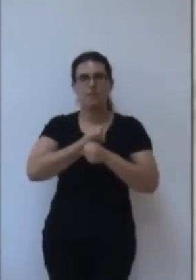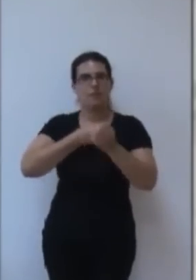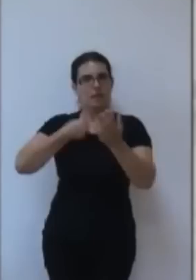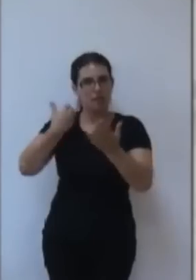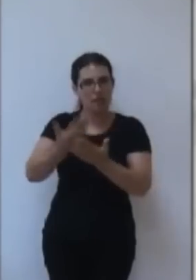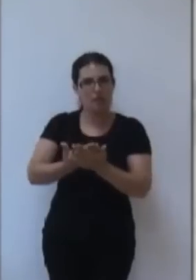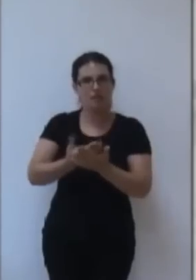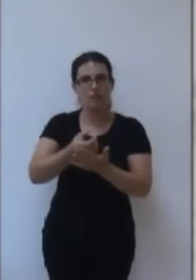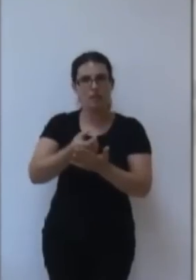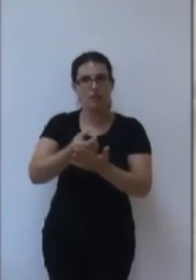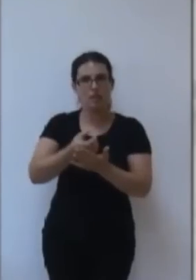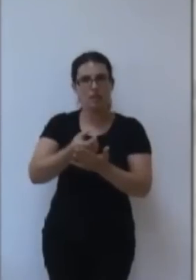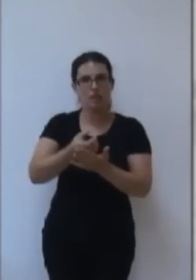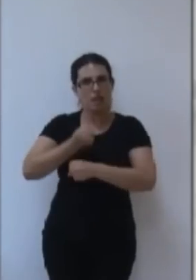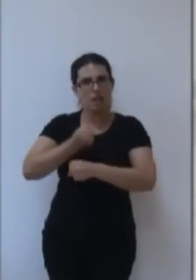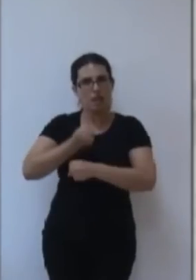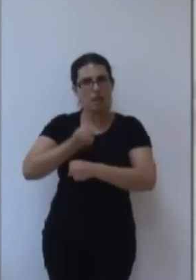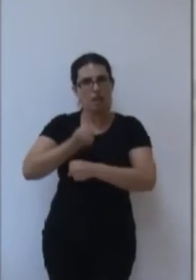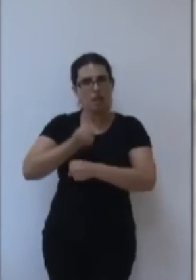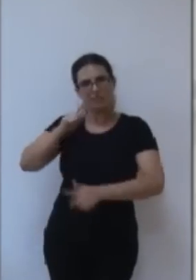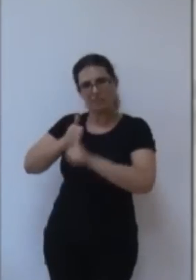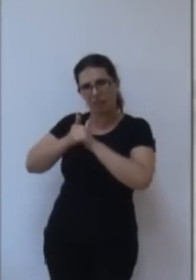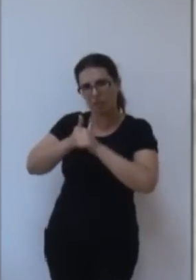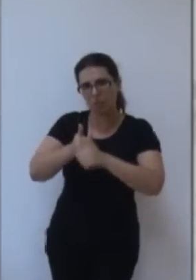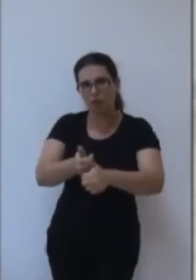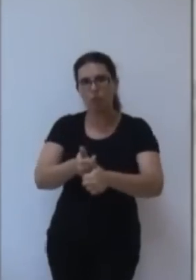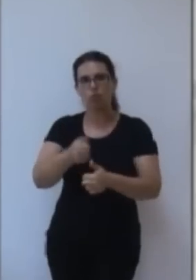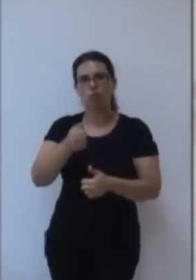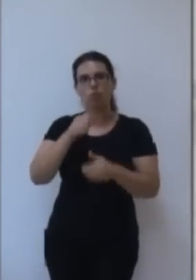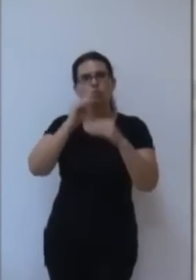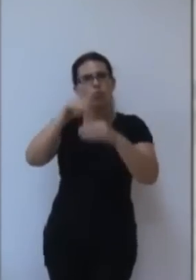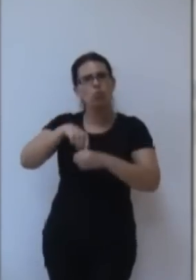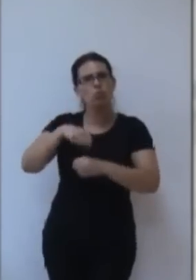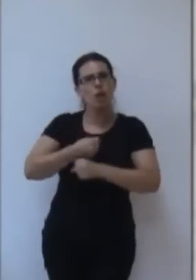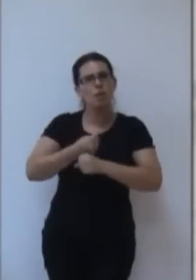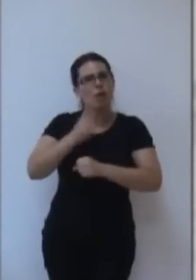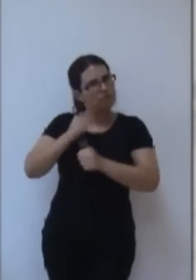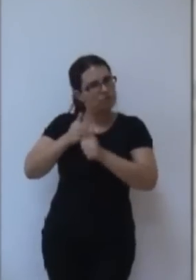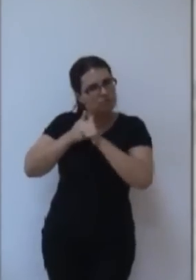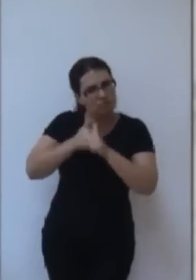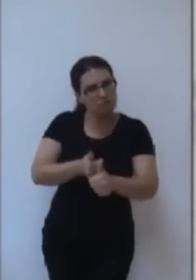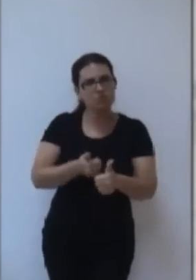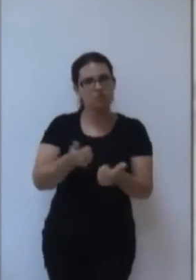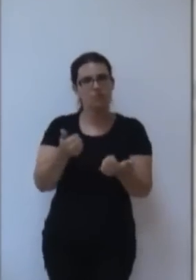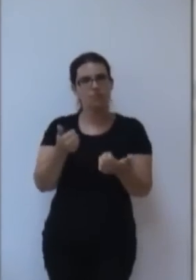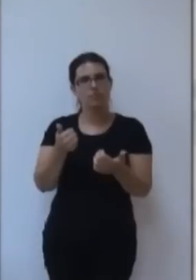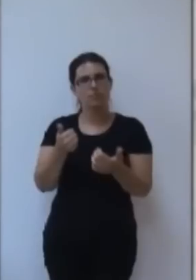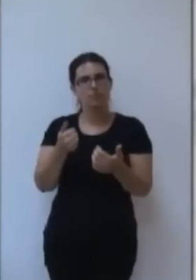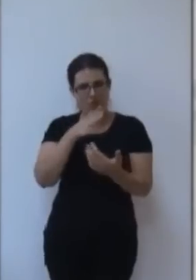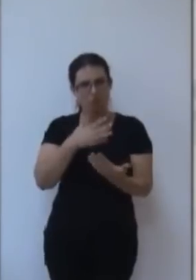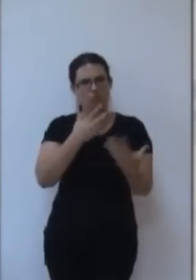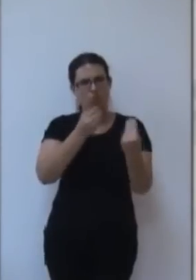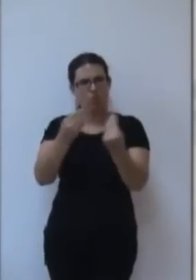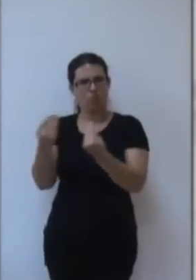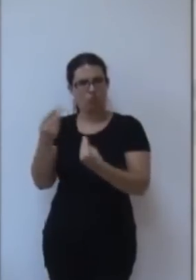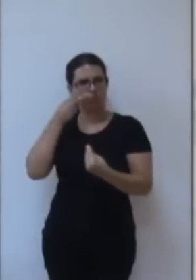seguimiento de las tareas de las personas, el apoyo en el puesto de trabajo. Hay muchas experiencias, se siguen desarrollando más. Yo